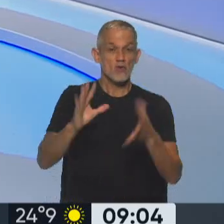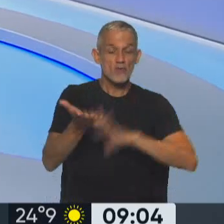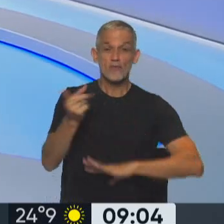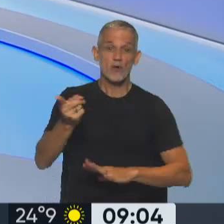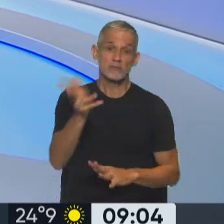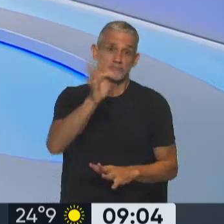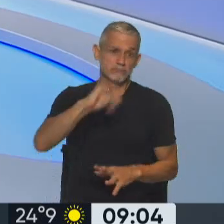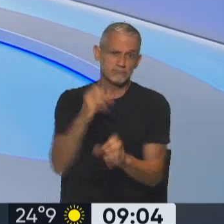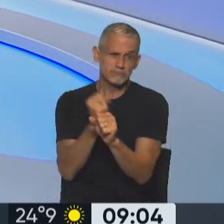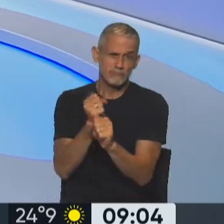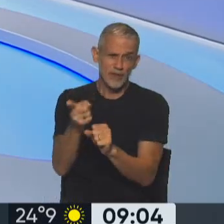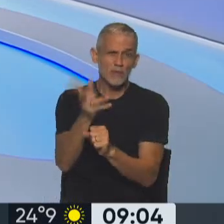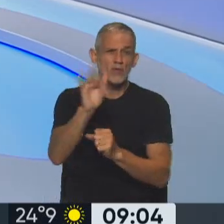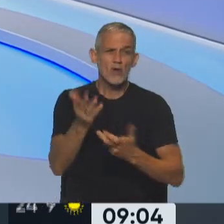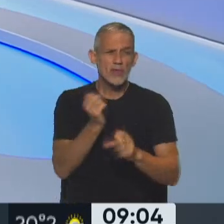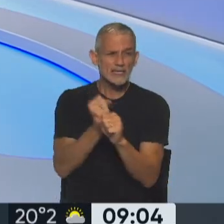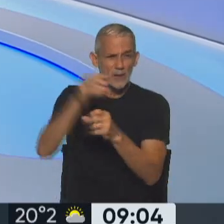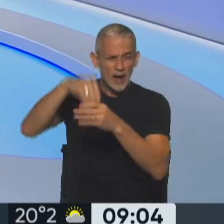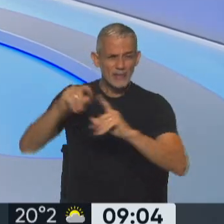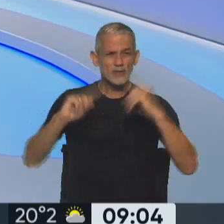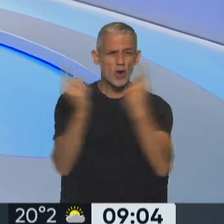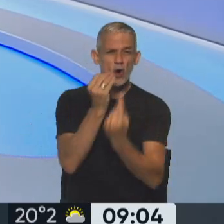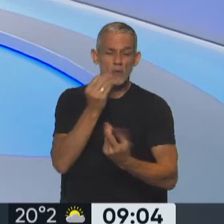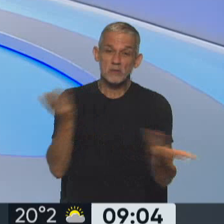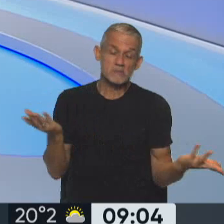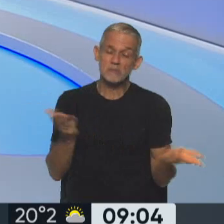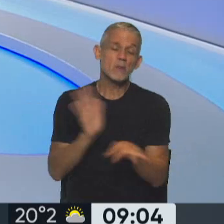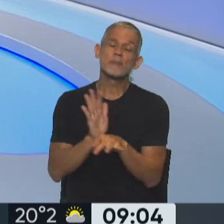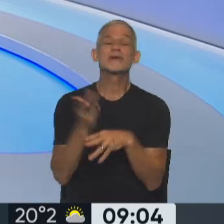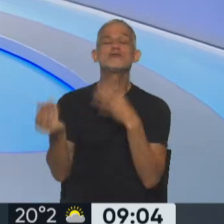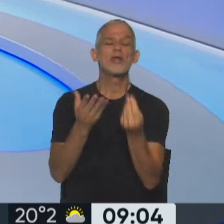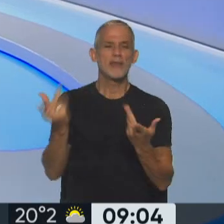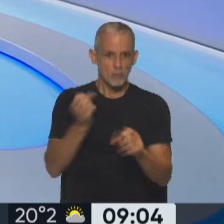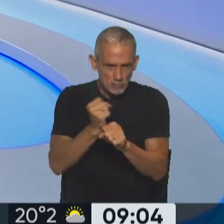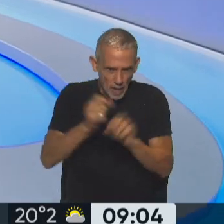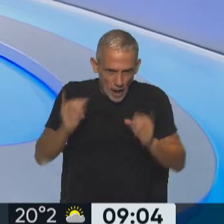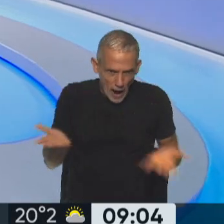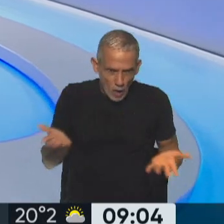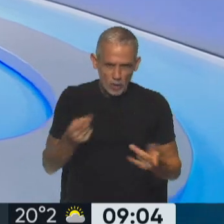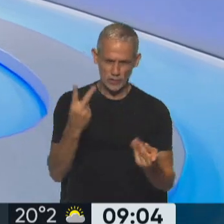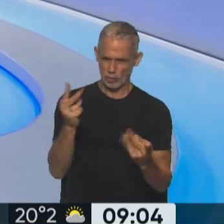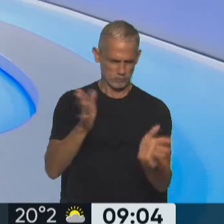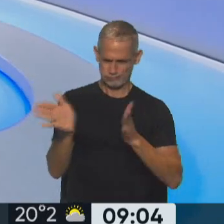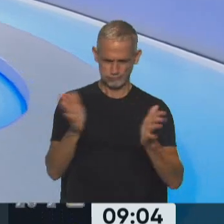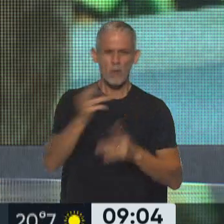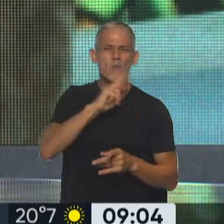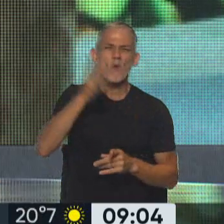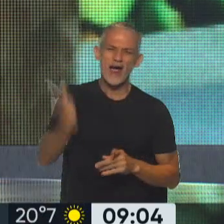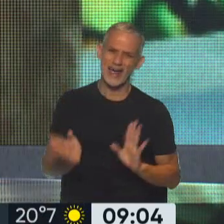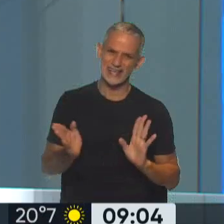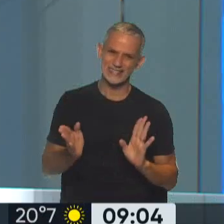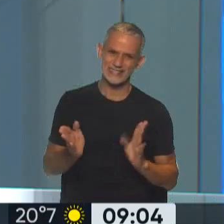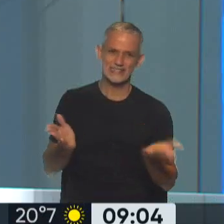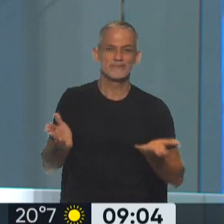manera cotidiana, diaria, pero que, bueno, sigue siendo solidario, pero es un trabajo. ¿No? Existe esa dualidad cuando hablamos de las mujeres. Bueno, también,